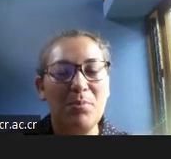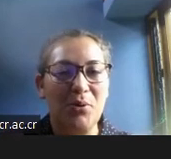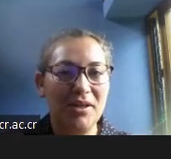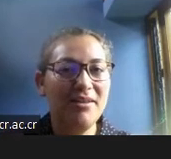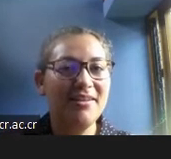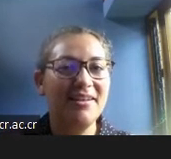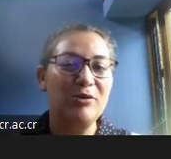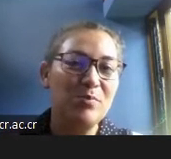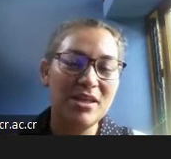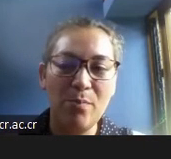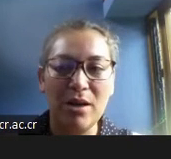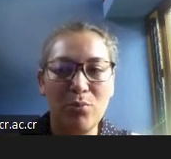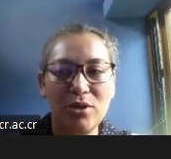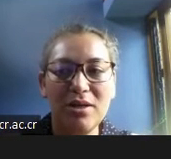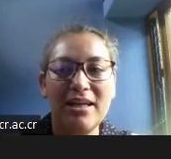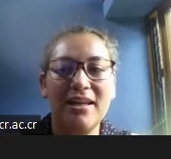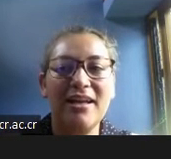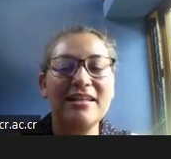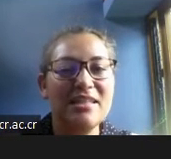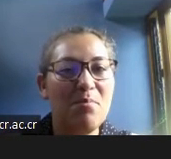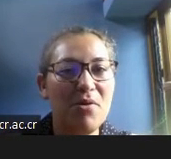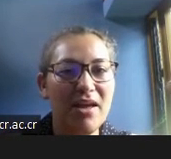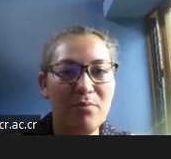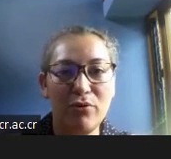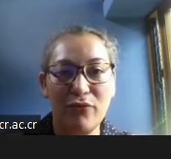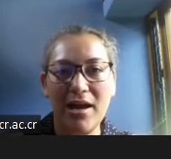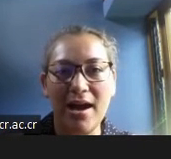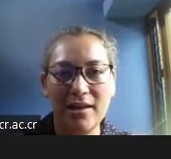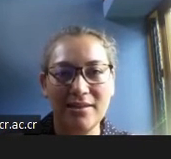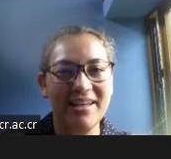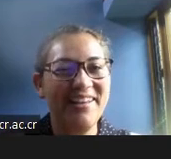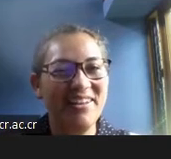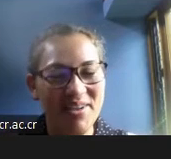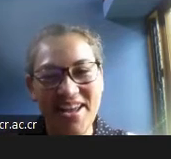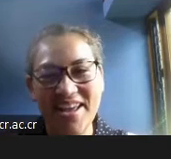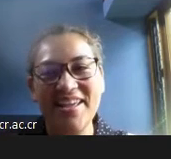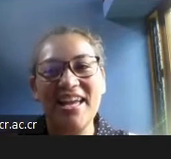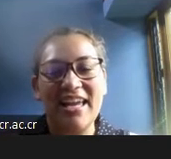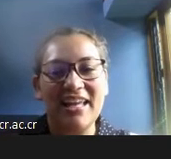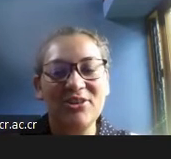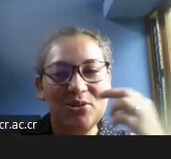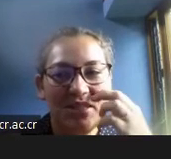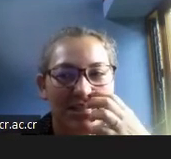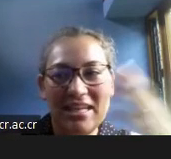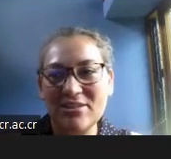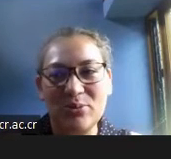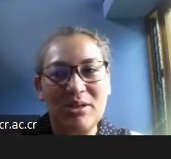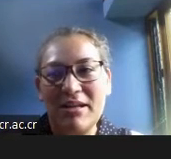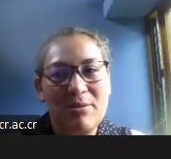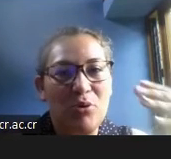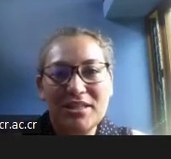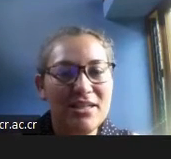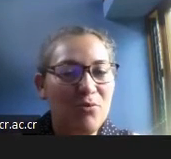muy amplio, ¿verdad? Un video para público en general siempre va a dejar por fuera a alguien, ¿ok? Entonces,